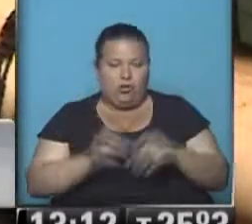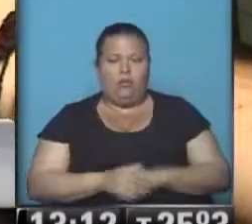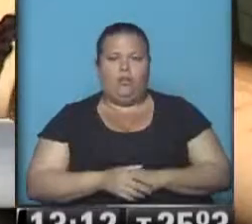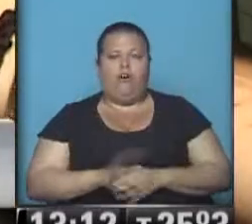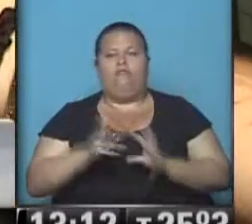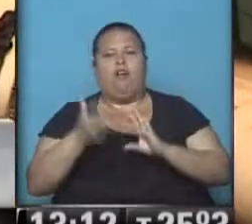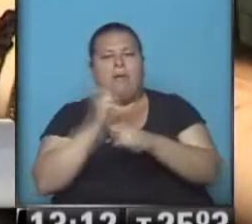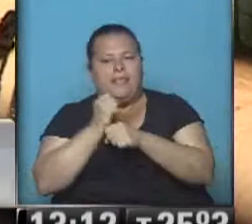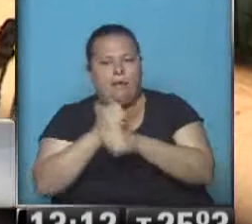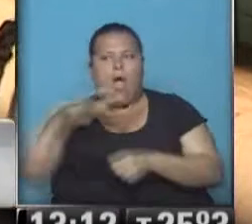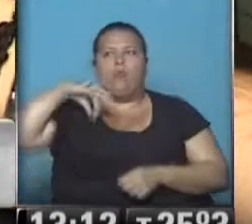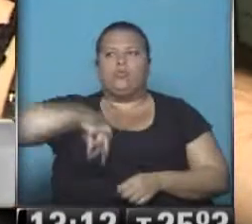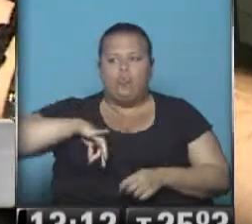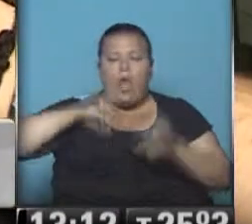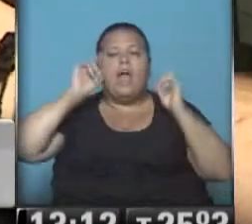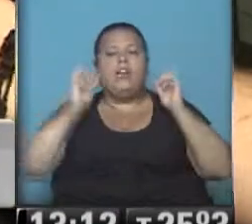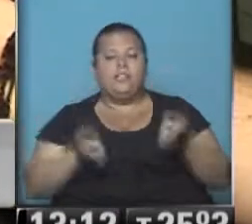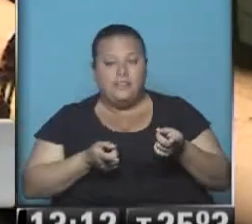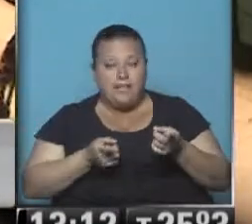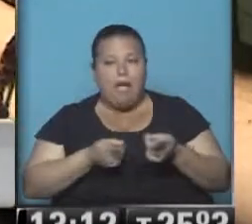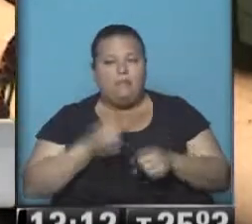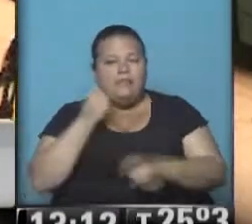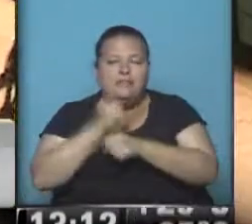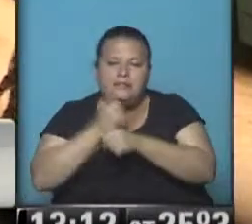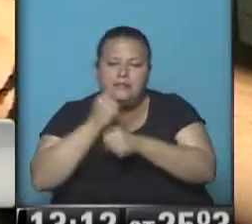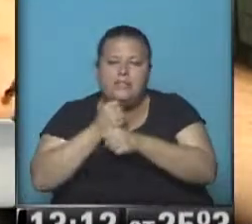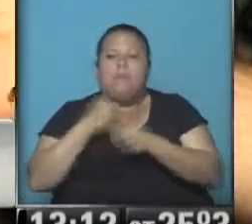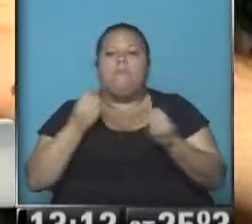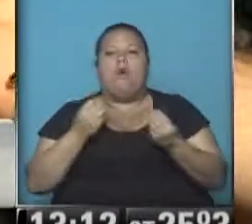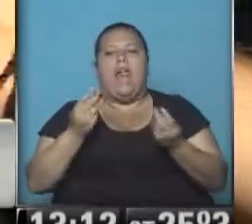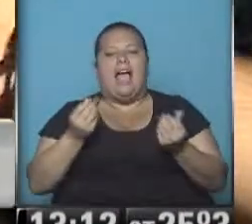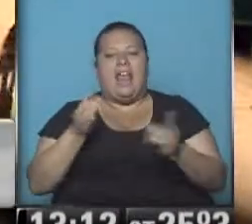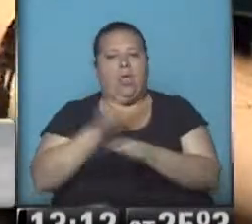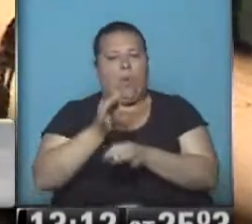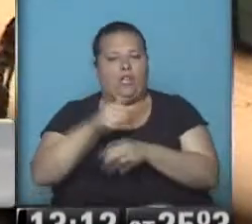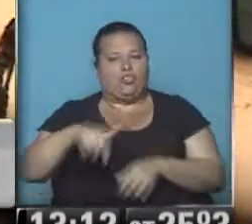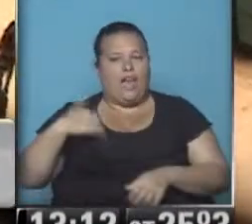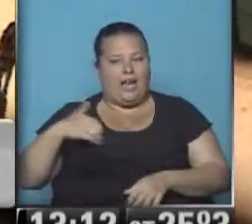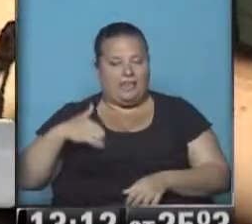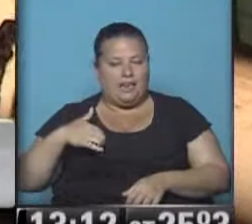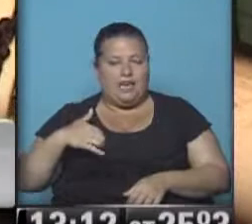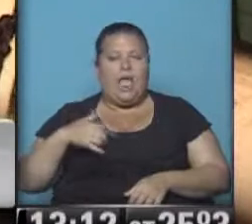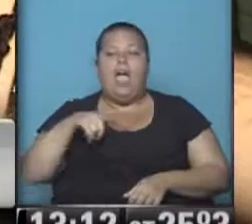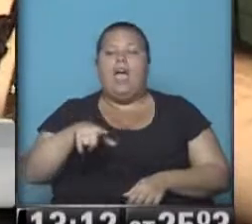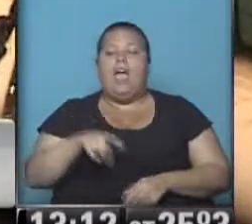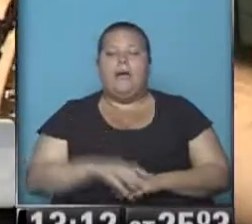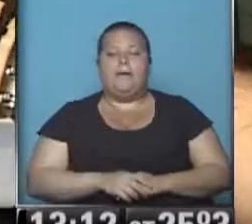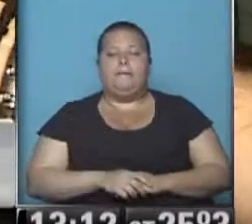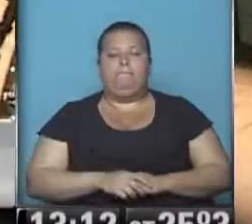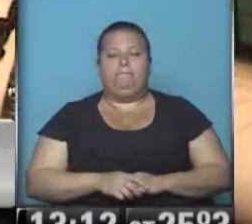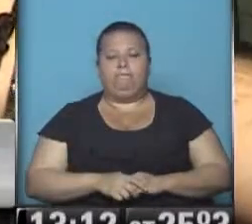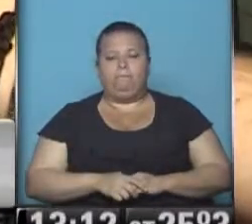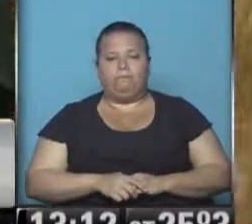condiciones laborales, salariales, sino también que se ocupó a la par y mucho por la calidad educativa en la Argentina. Y fue